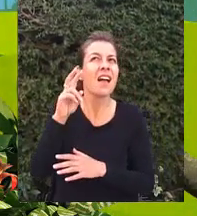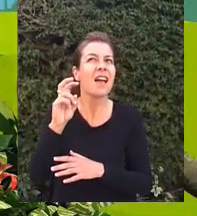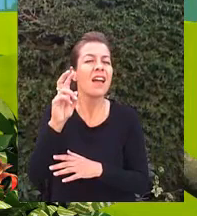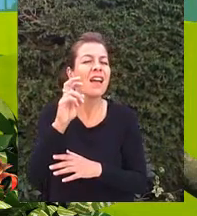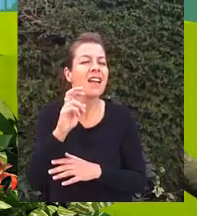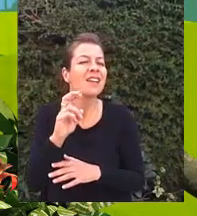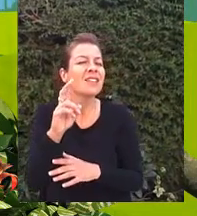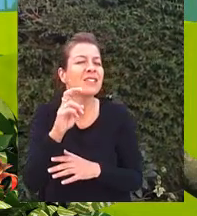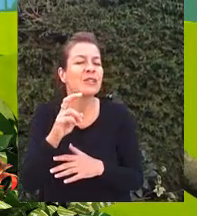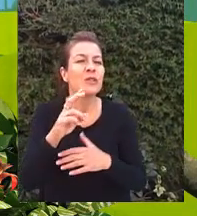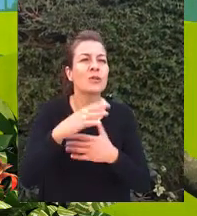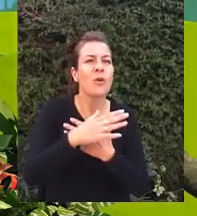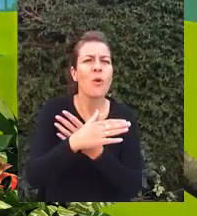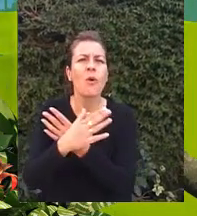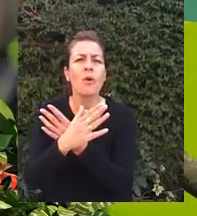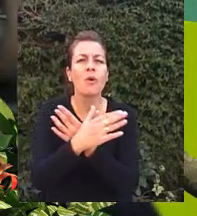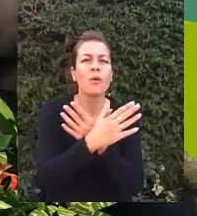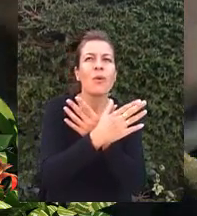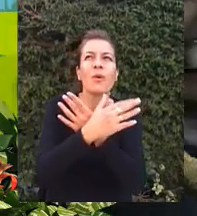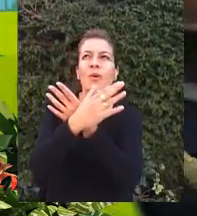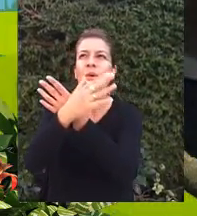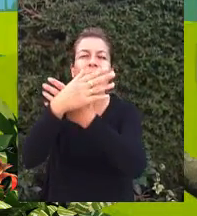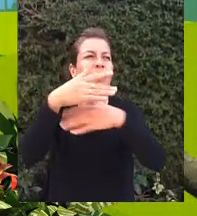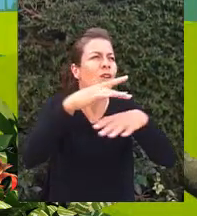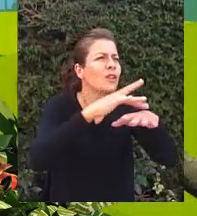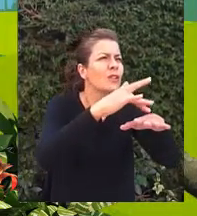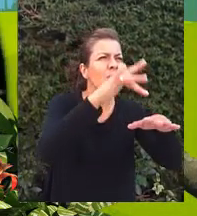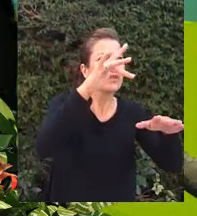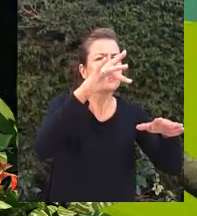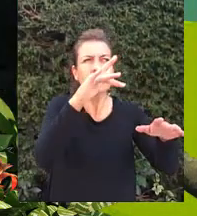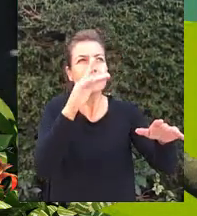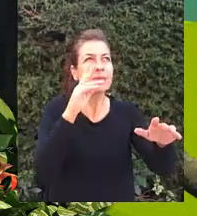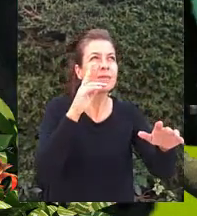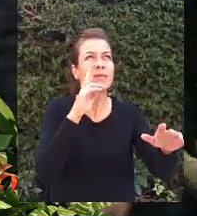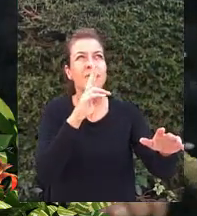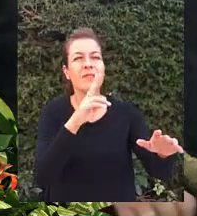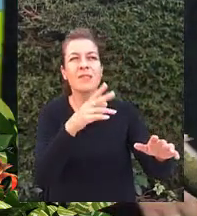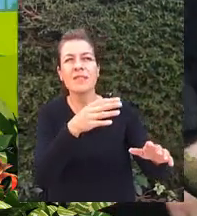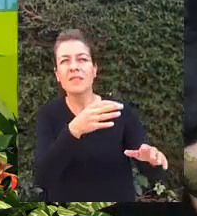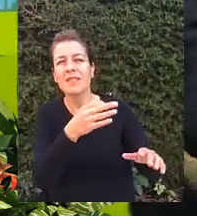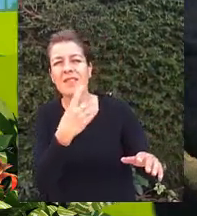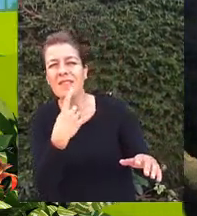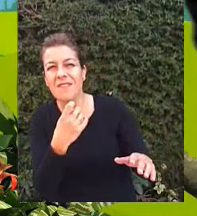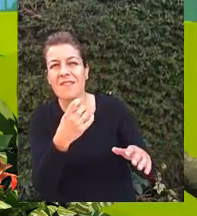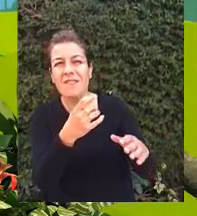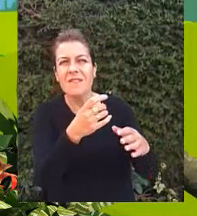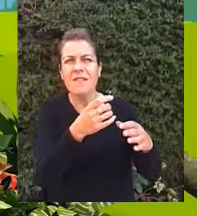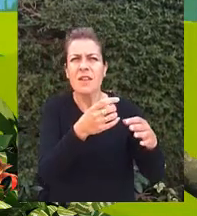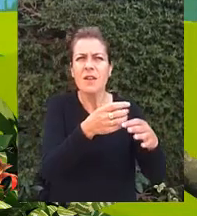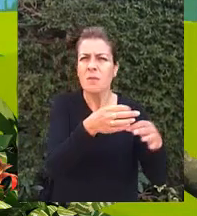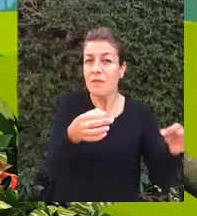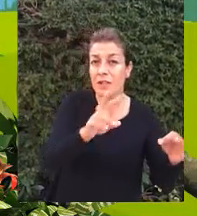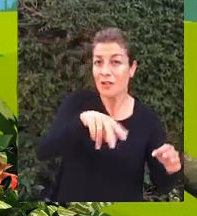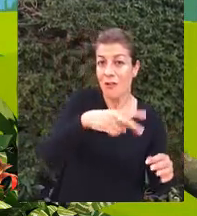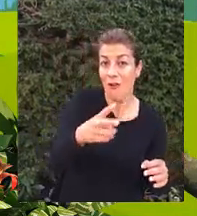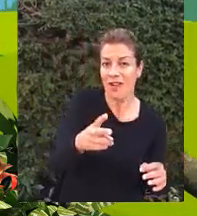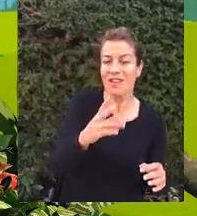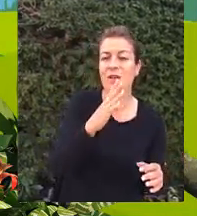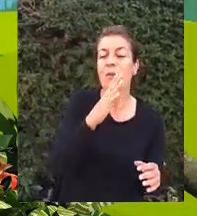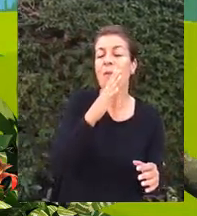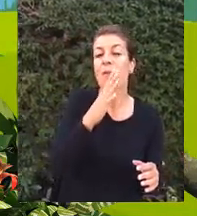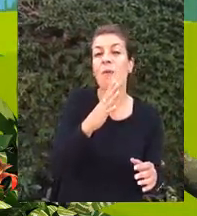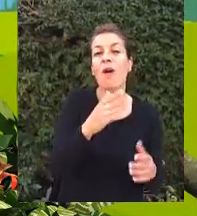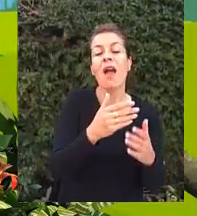el canto de la risa y el revoloteo de su vuelo. Difícil de captar, imperfecto, porque